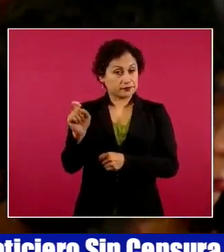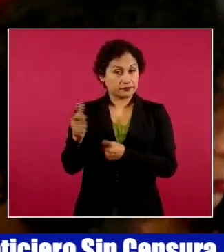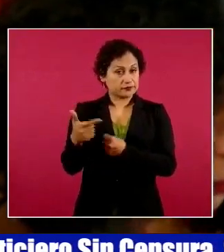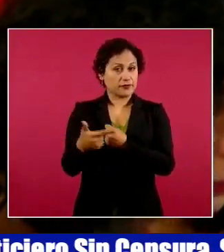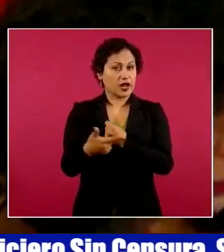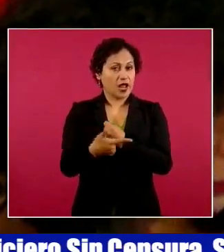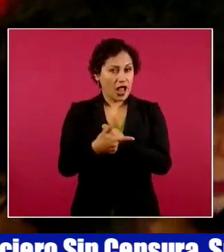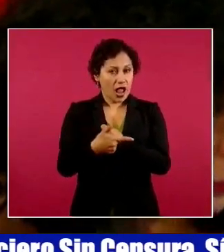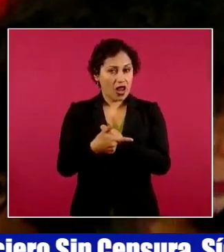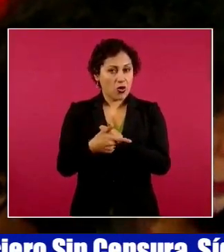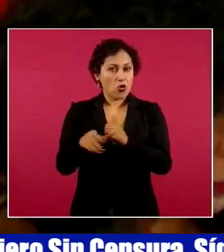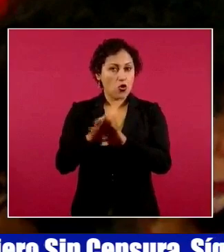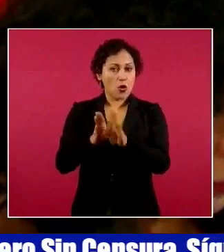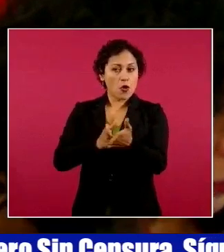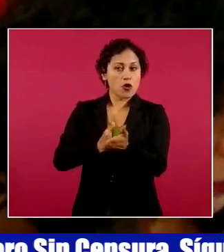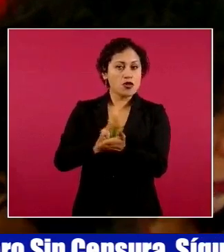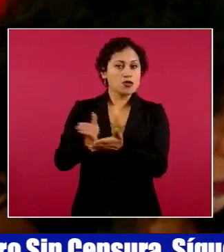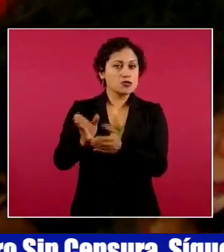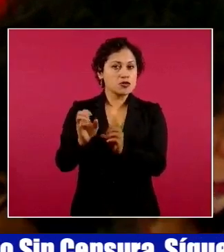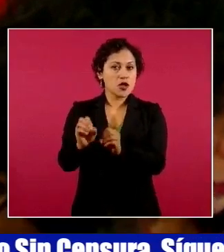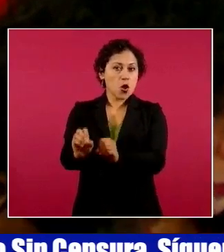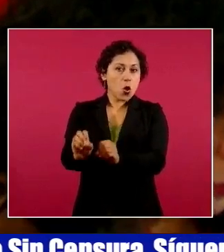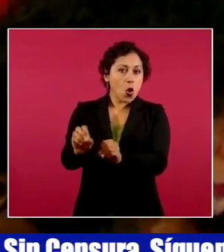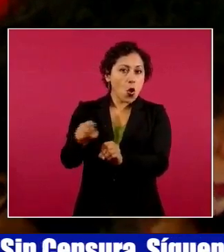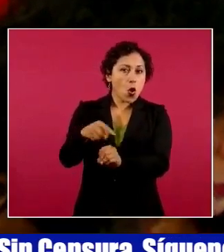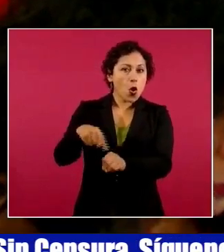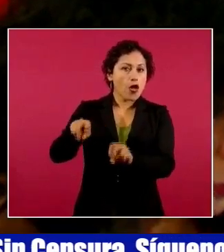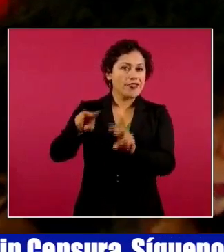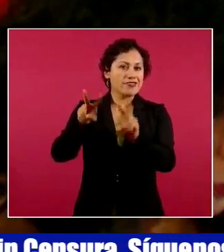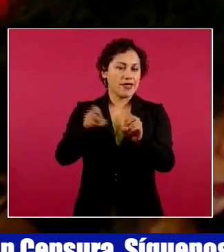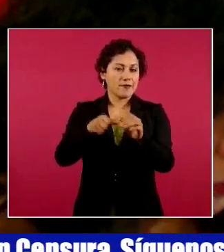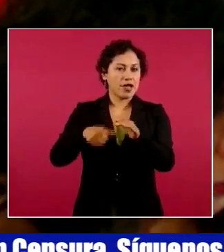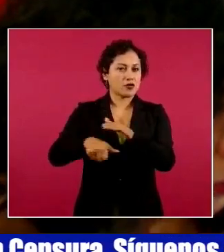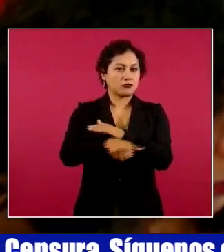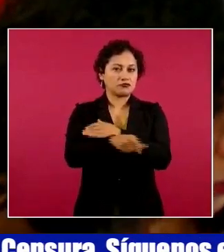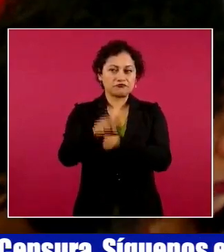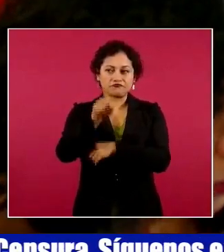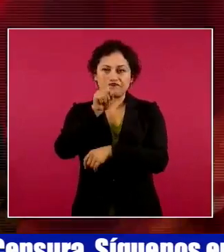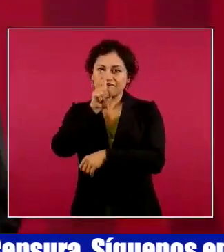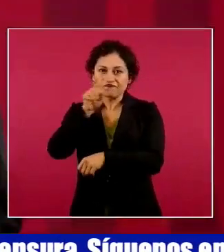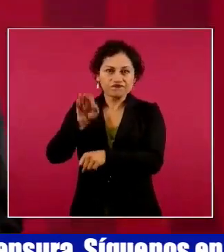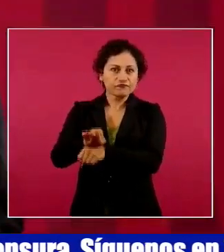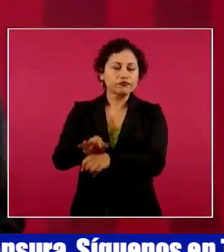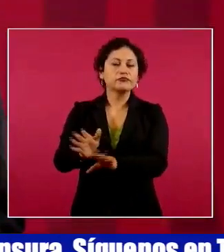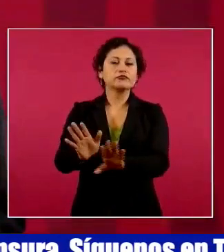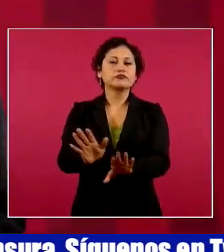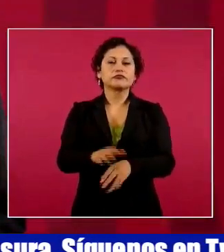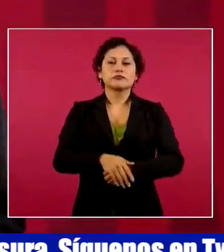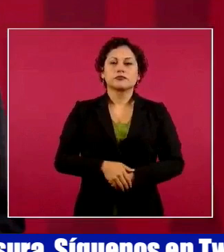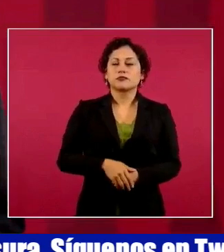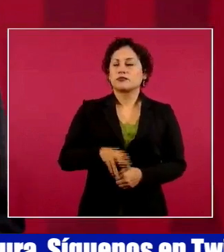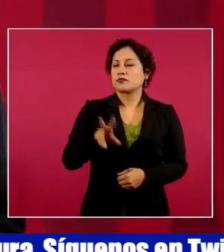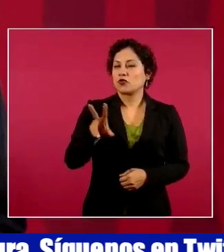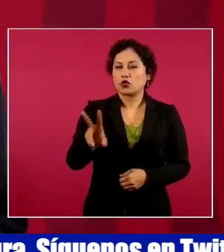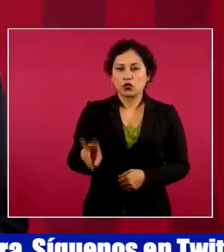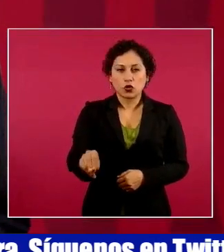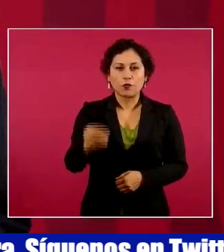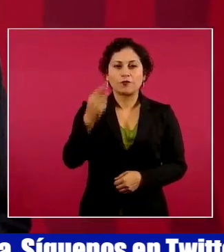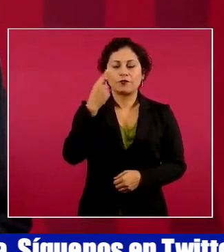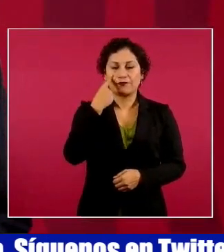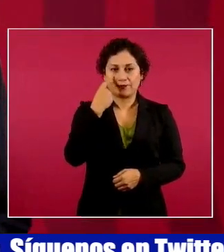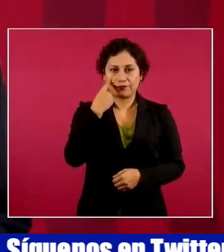pero no para juzgarlos ni nada, solo para saber si son los mismos, pues cuando le sacaron esto de los